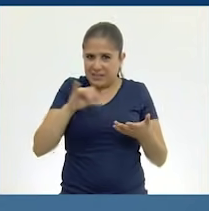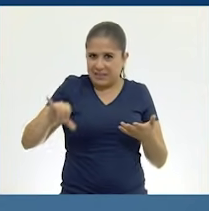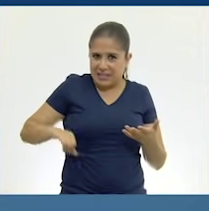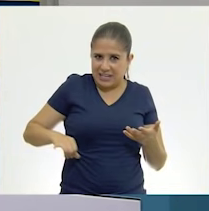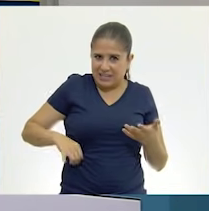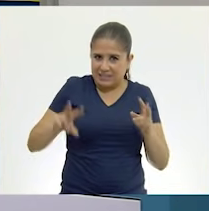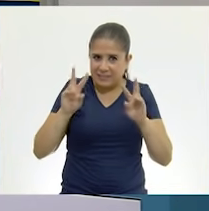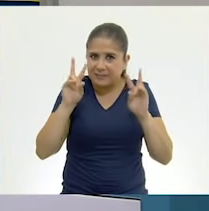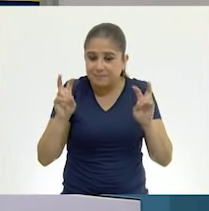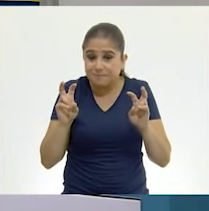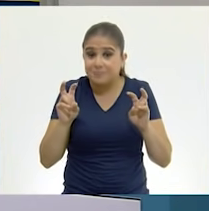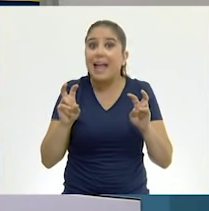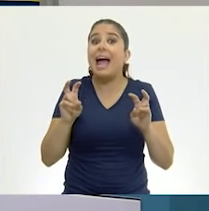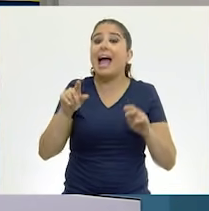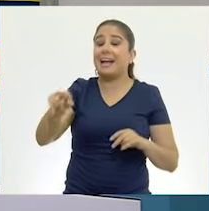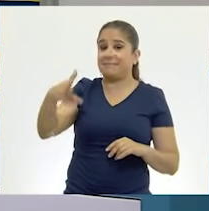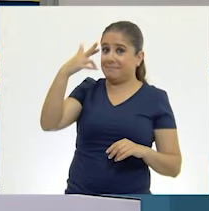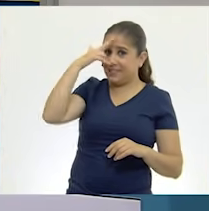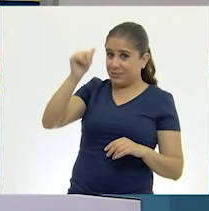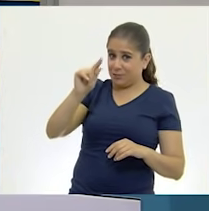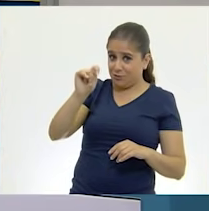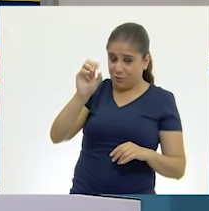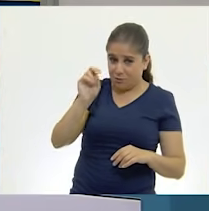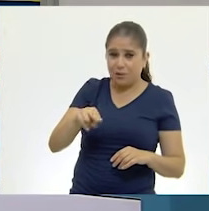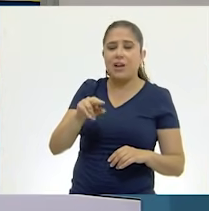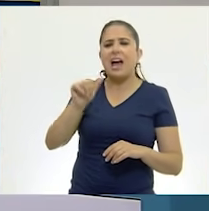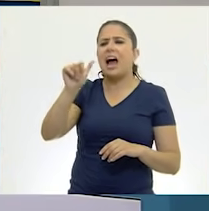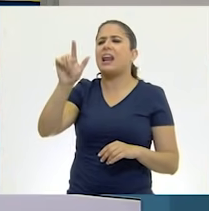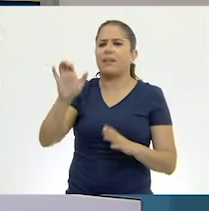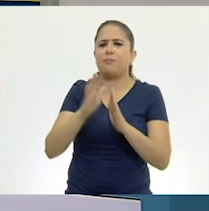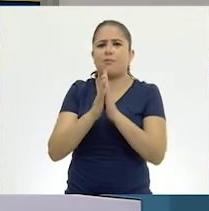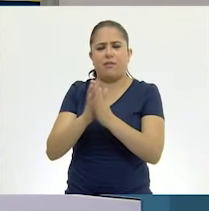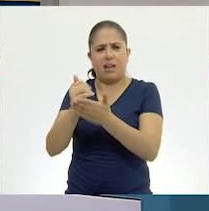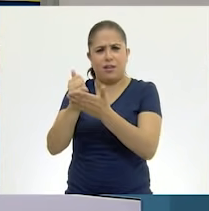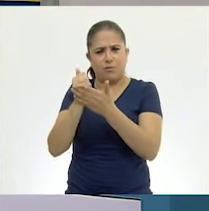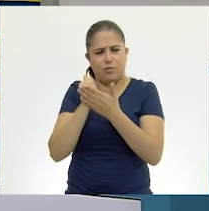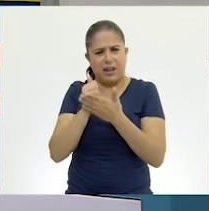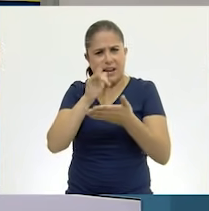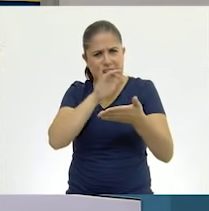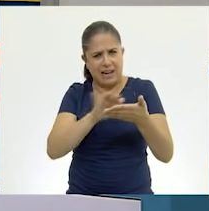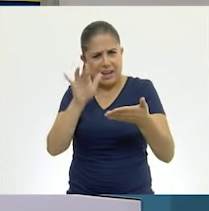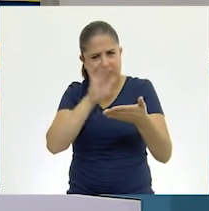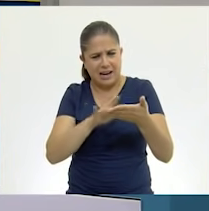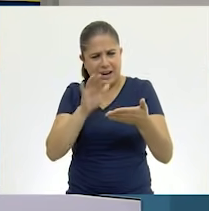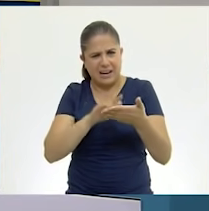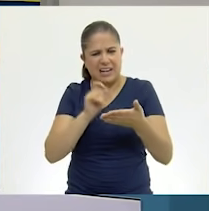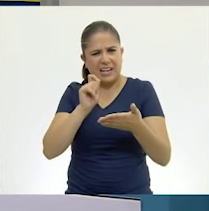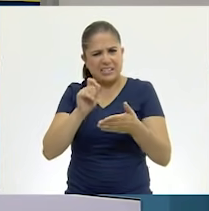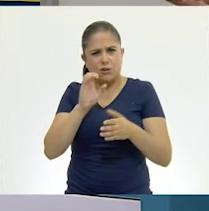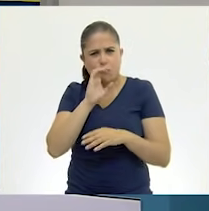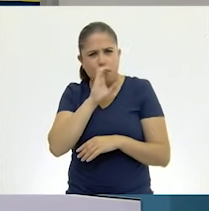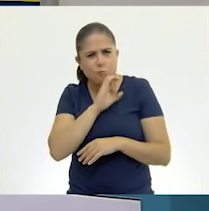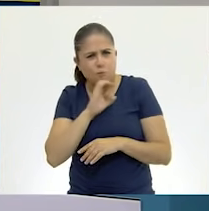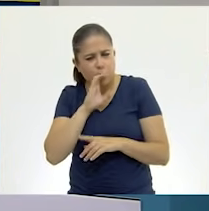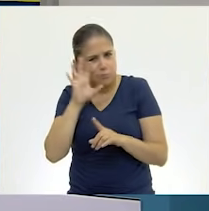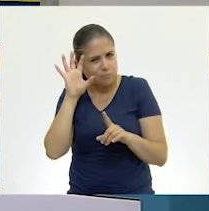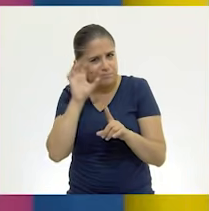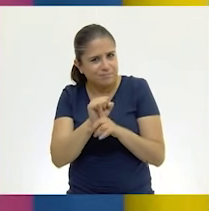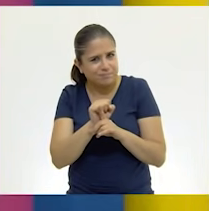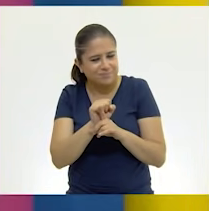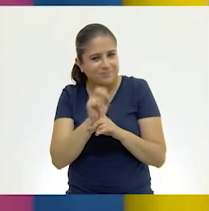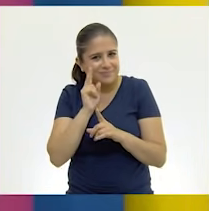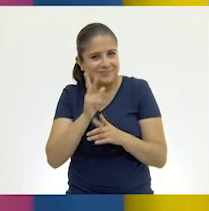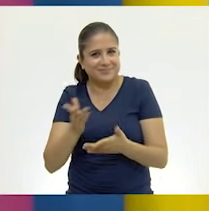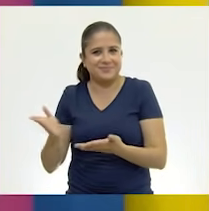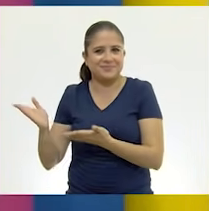interesante? Tienes razón, Ton. Ale, ¿nos puedes ayudar a sacar y leer nuestro dato curioso e interesante? ¡Claro que